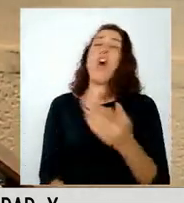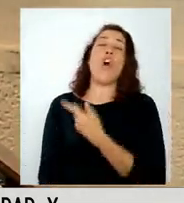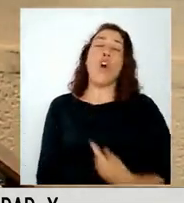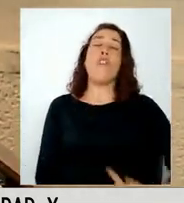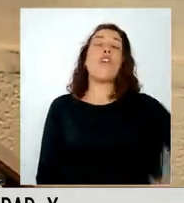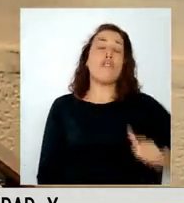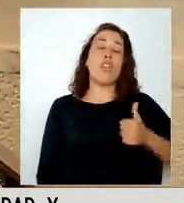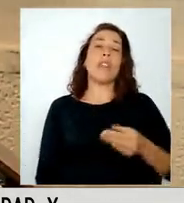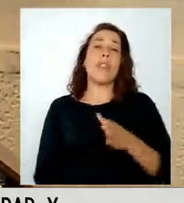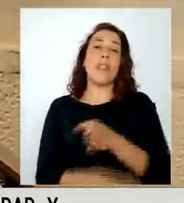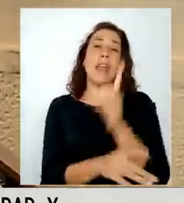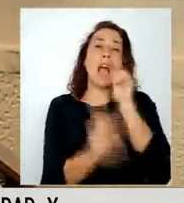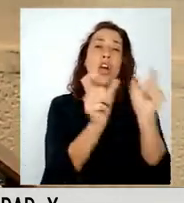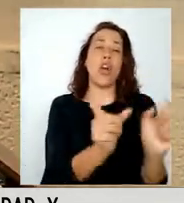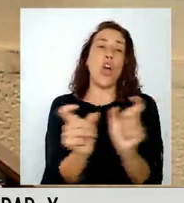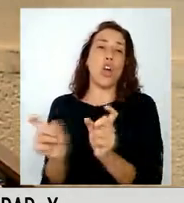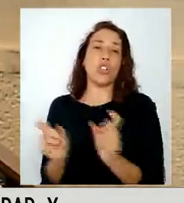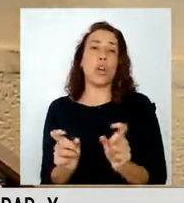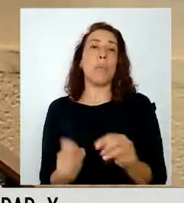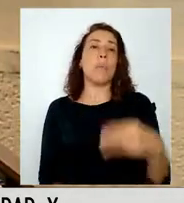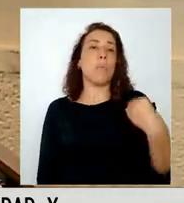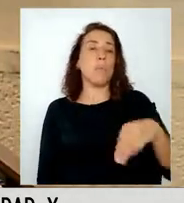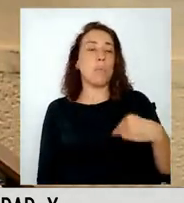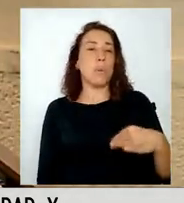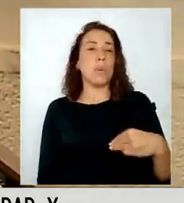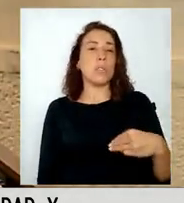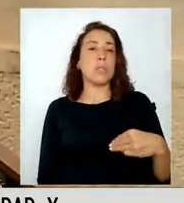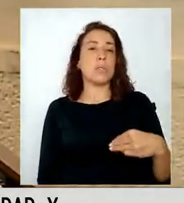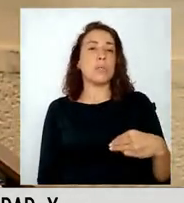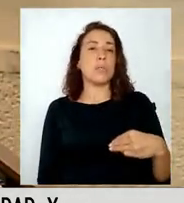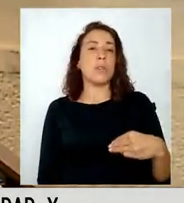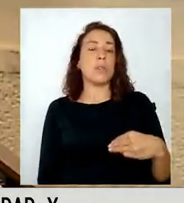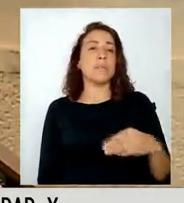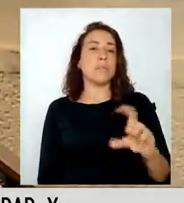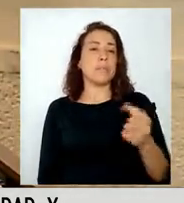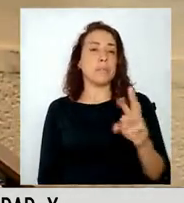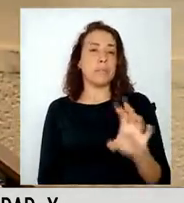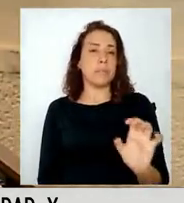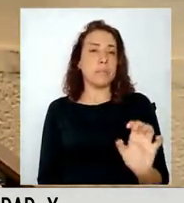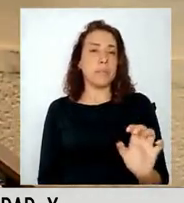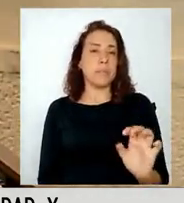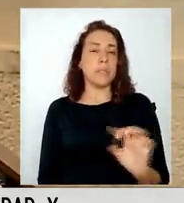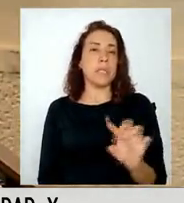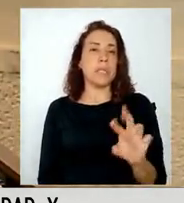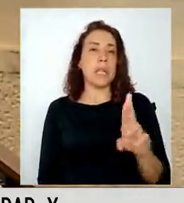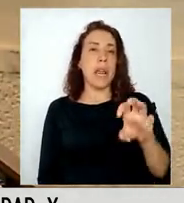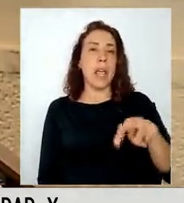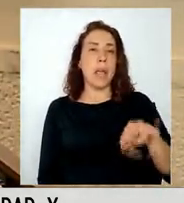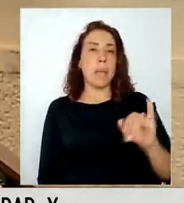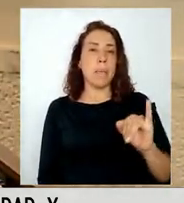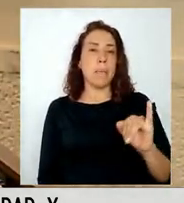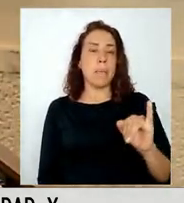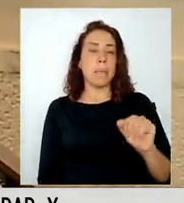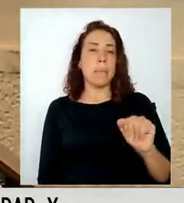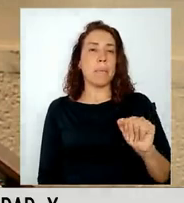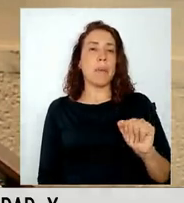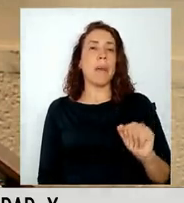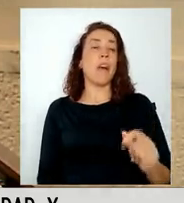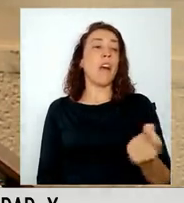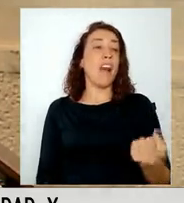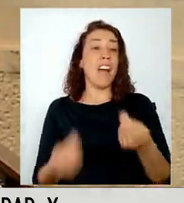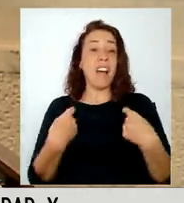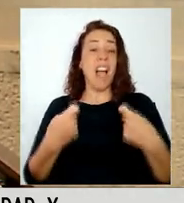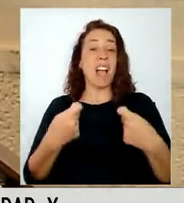porque los municipios repito las gobernaciones la seremia se están dilapidando en forma vergonzosa